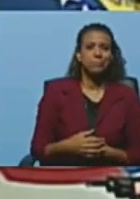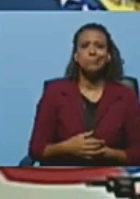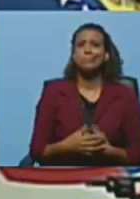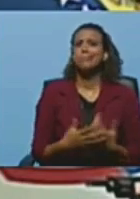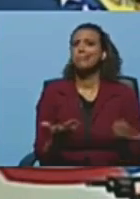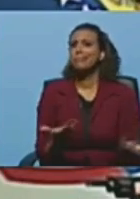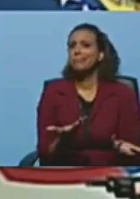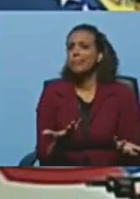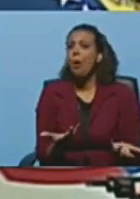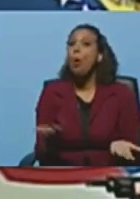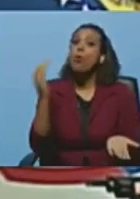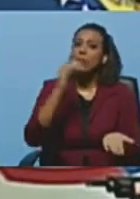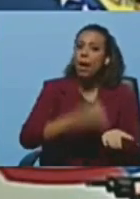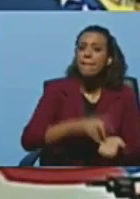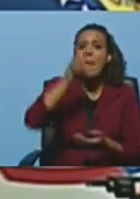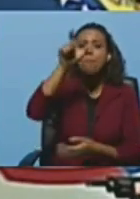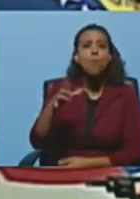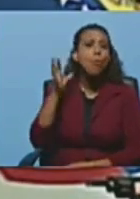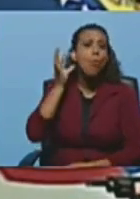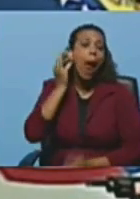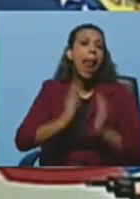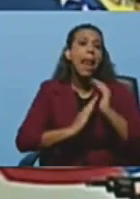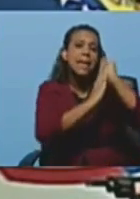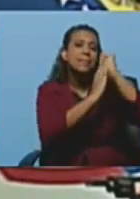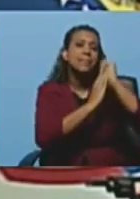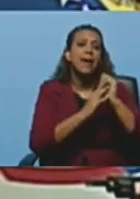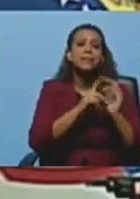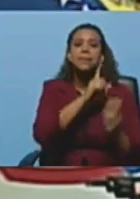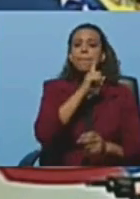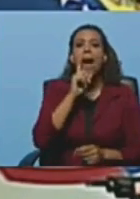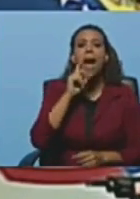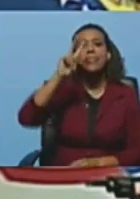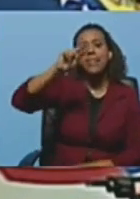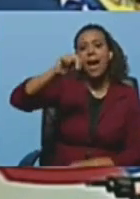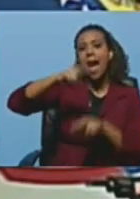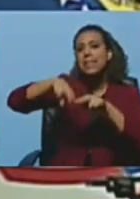Fíjense que aquí vuelve a aparecer la niña, las granadas.